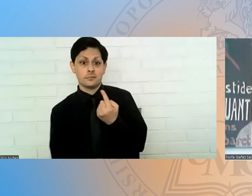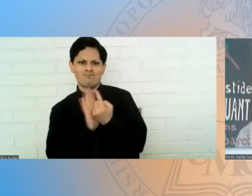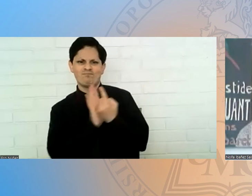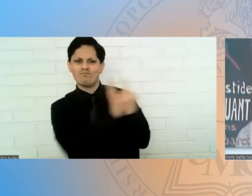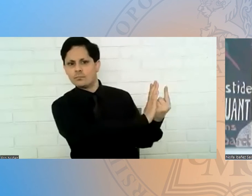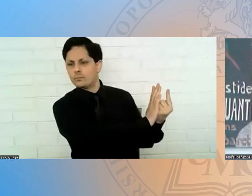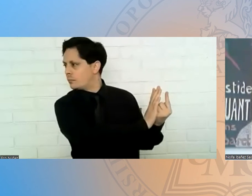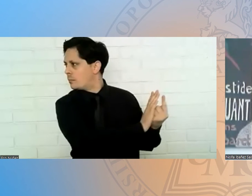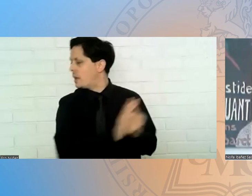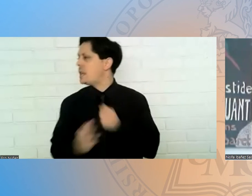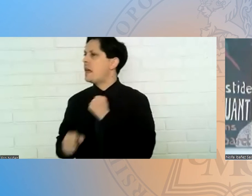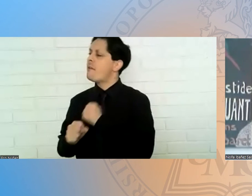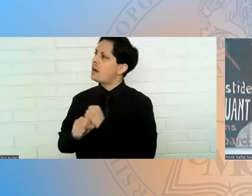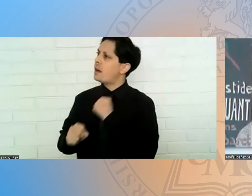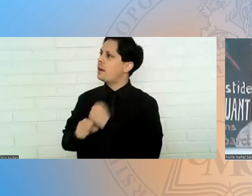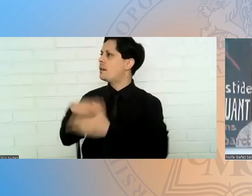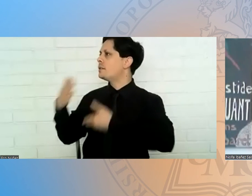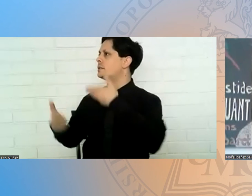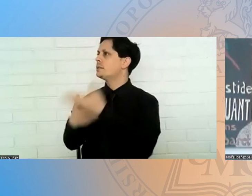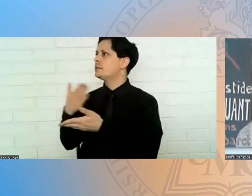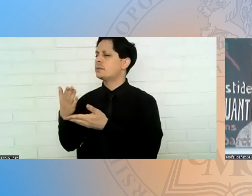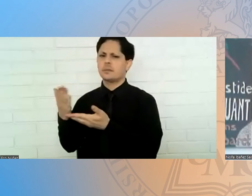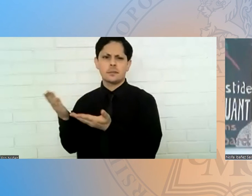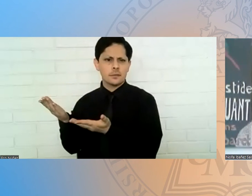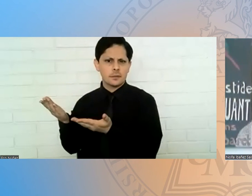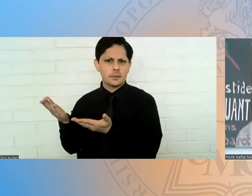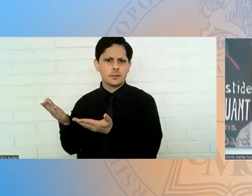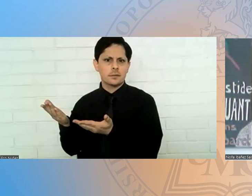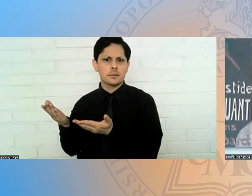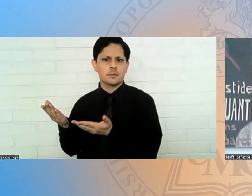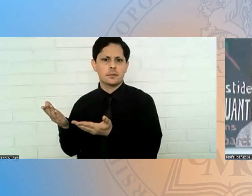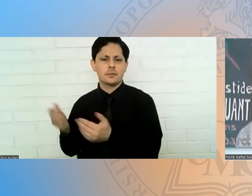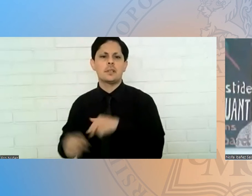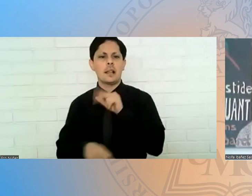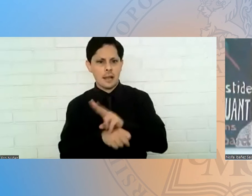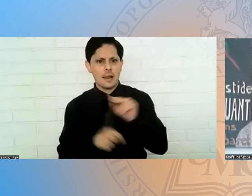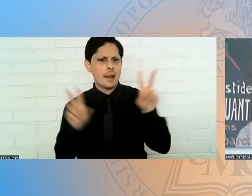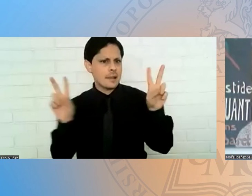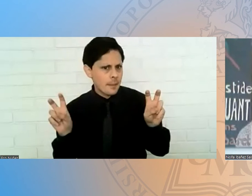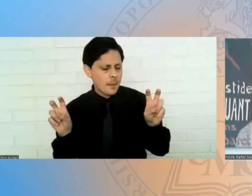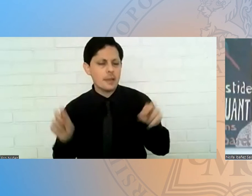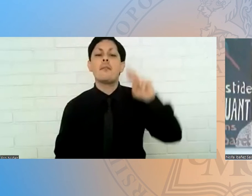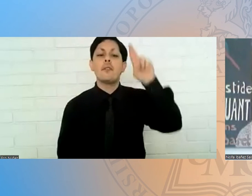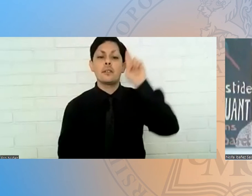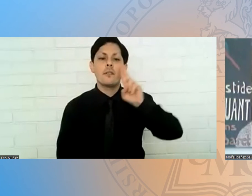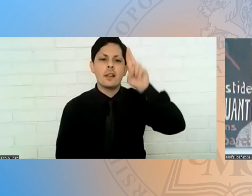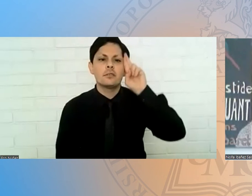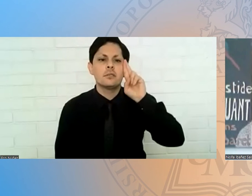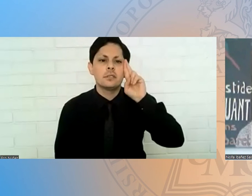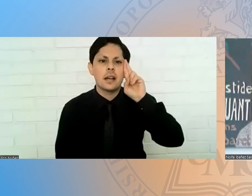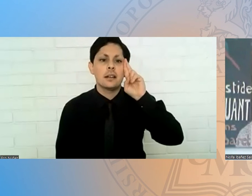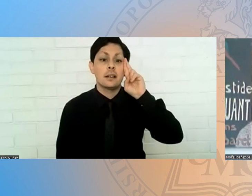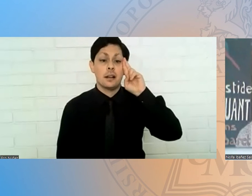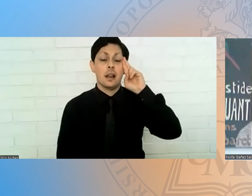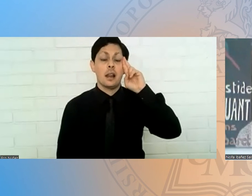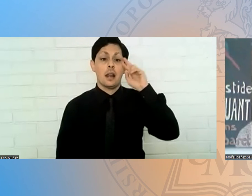tres aspectos que yo mencioné, la concepción de aprendizaje, reflexionar sobre la coherencia